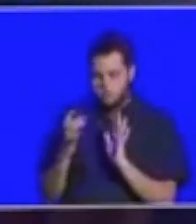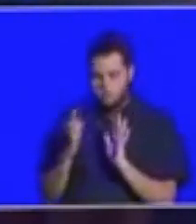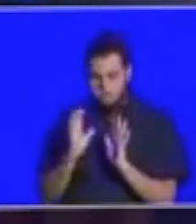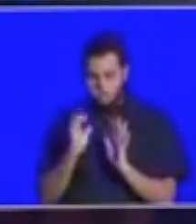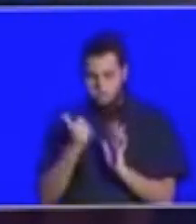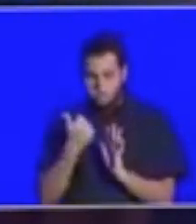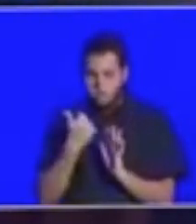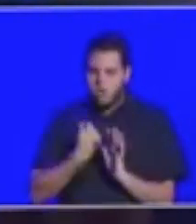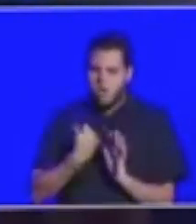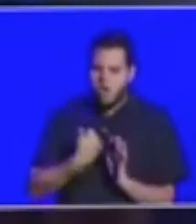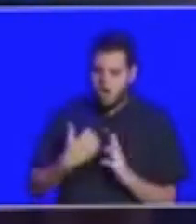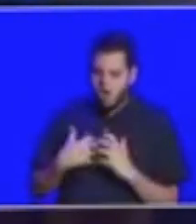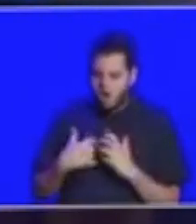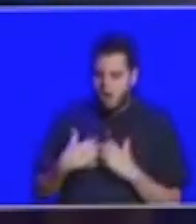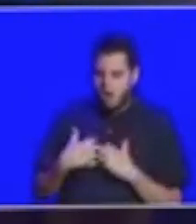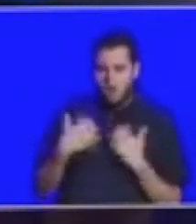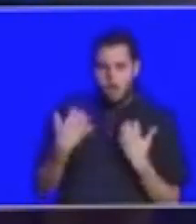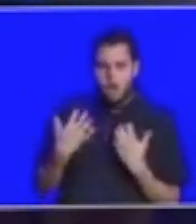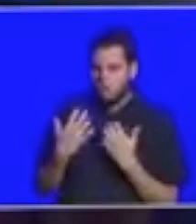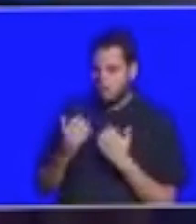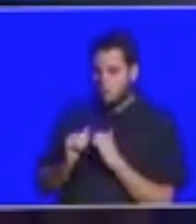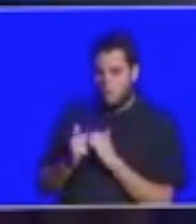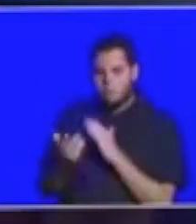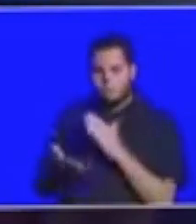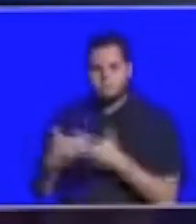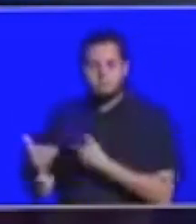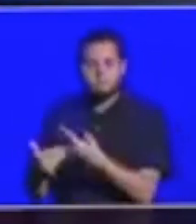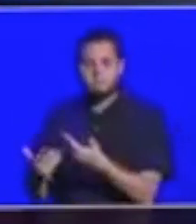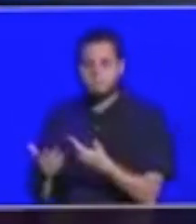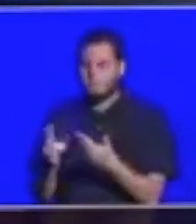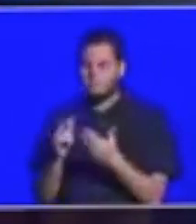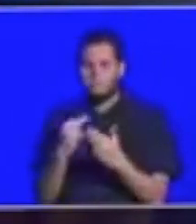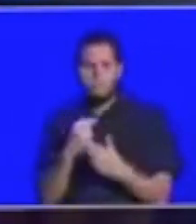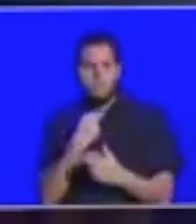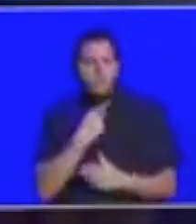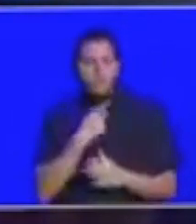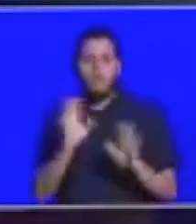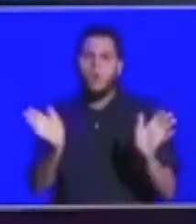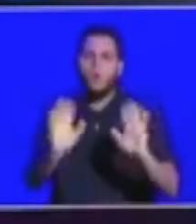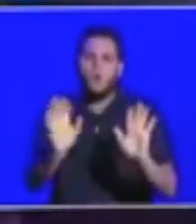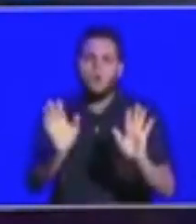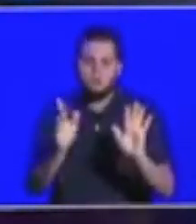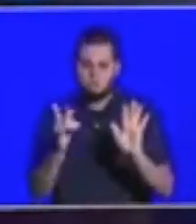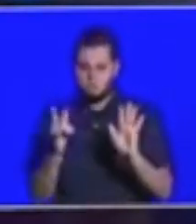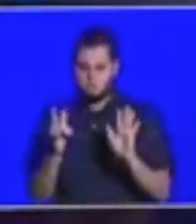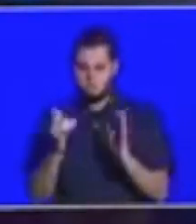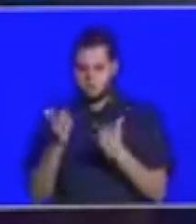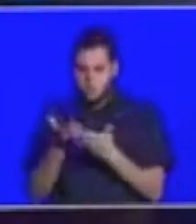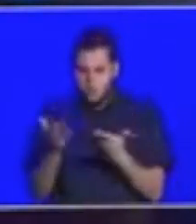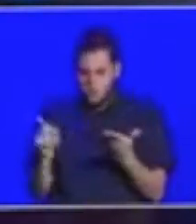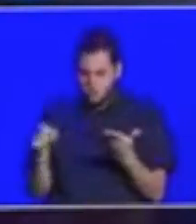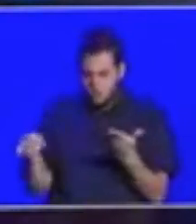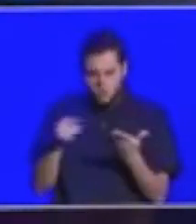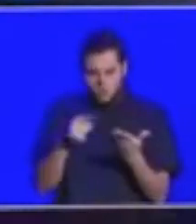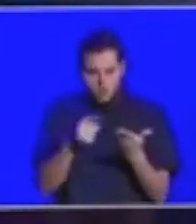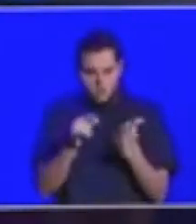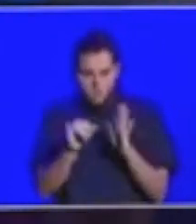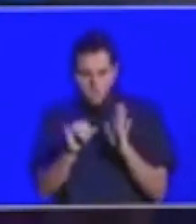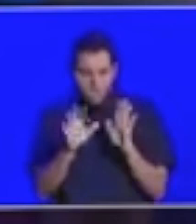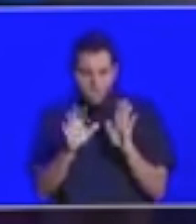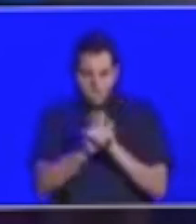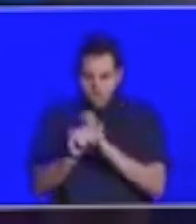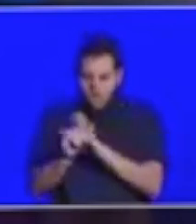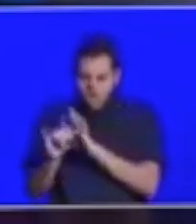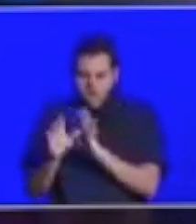funcionar? Pues no se quede en el coraje estancado. Identifica qué es eso que te jeringa, que te altera, que te